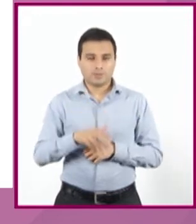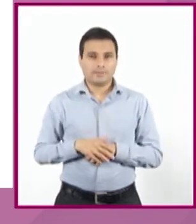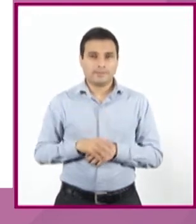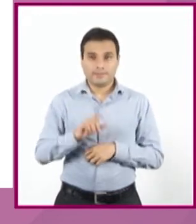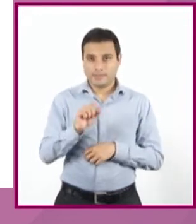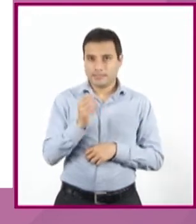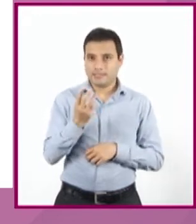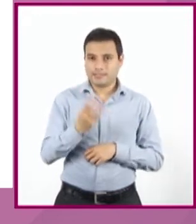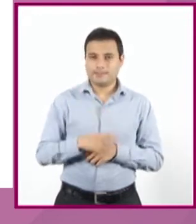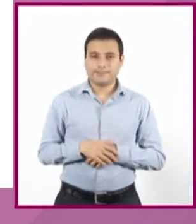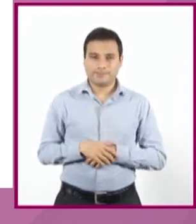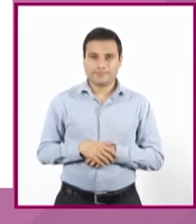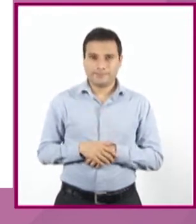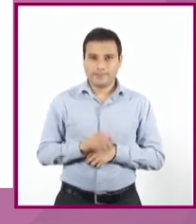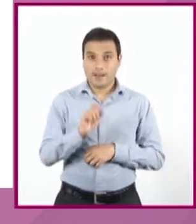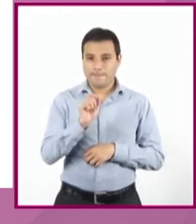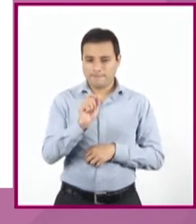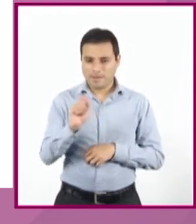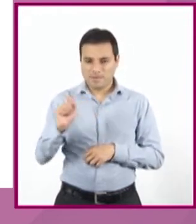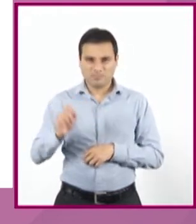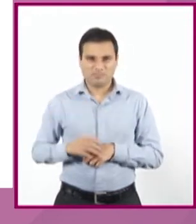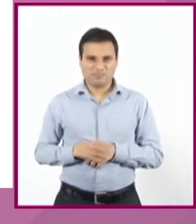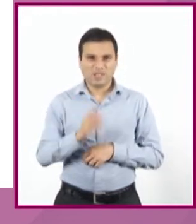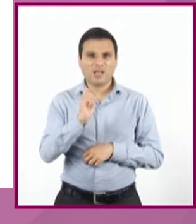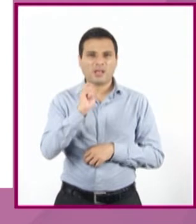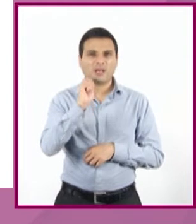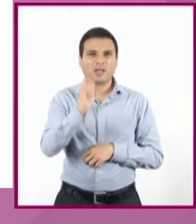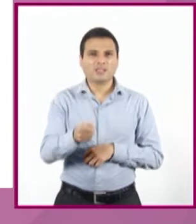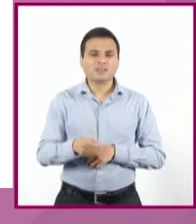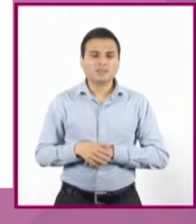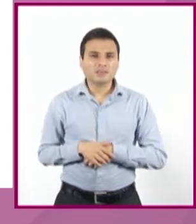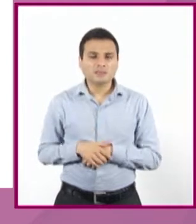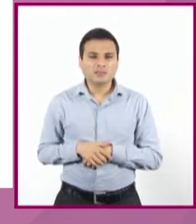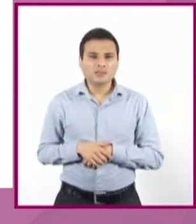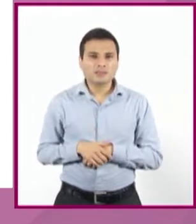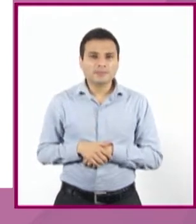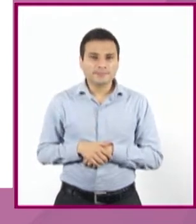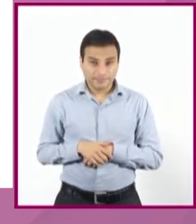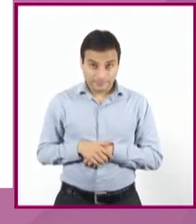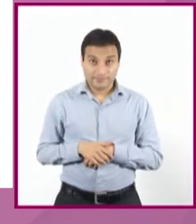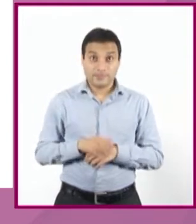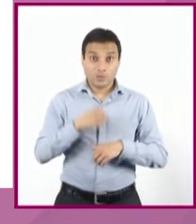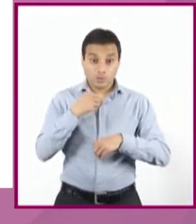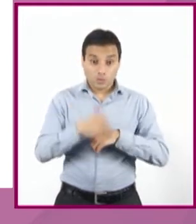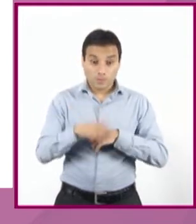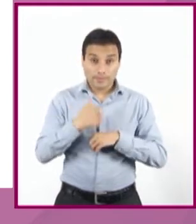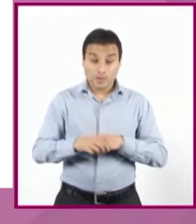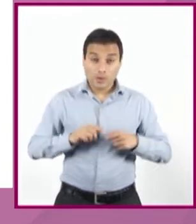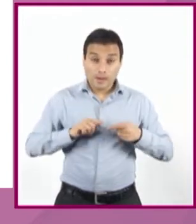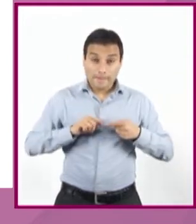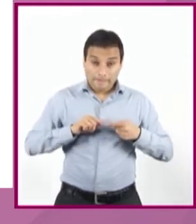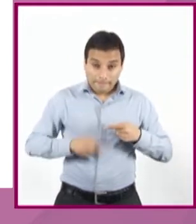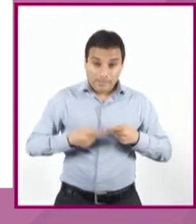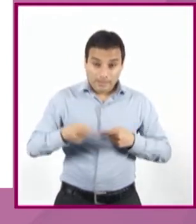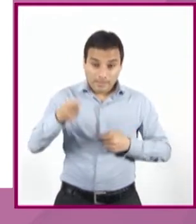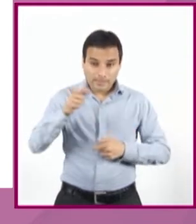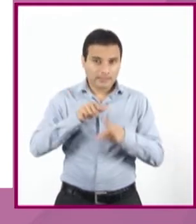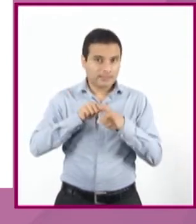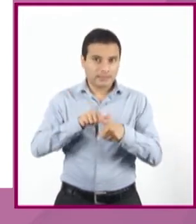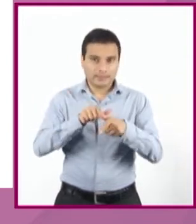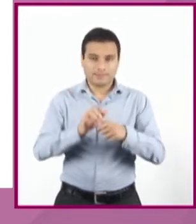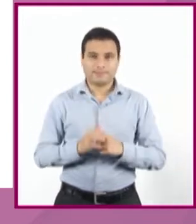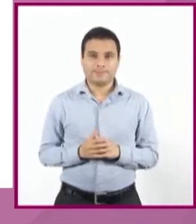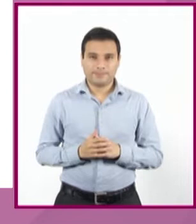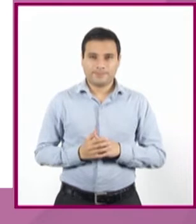23. Los 3 puntos suspensivos significan que la sucesión continúa. Observamos